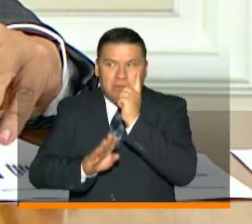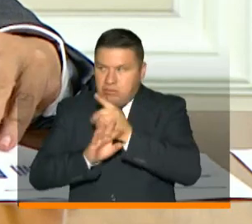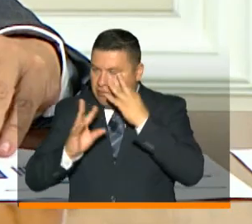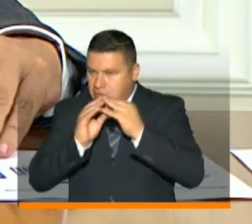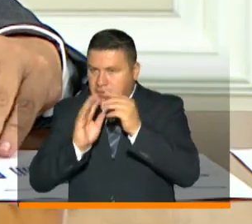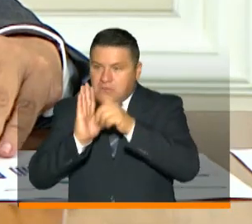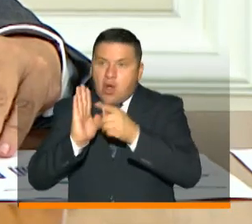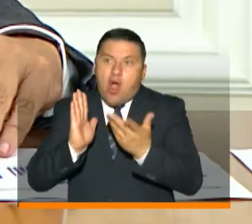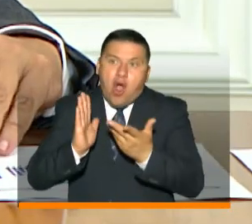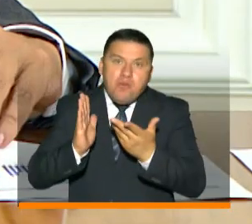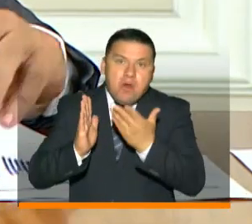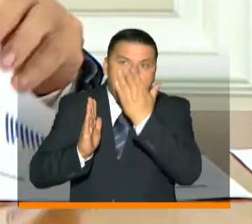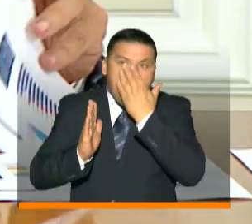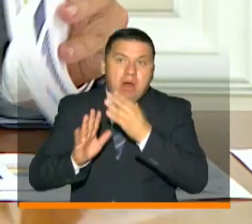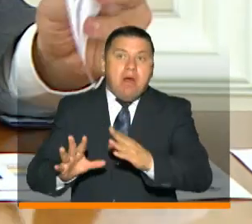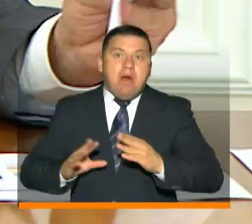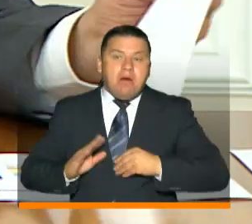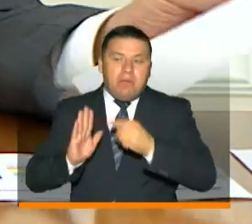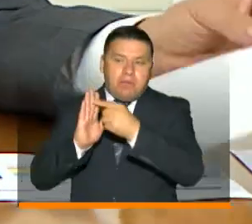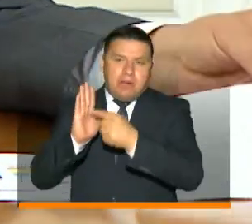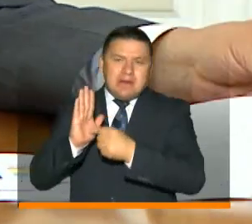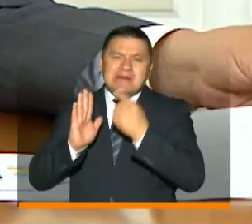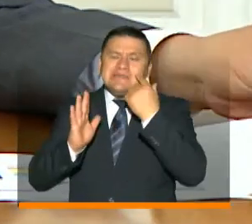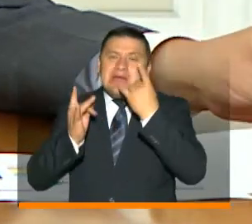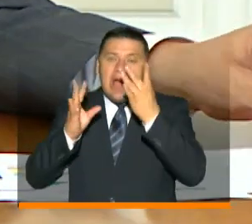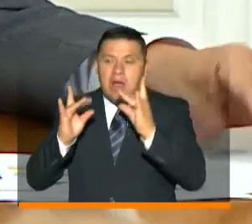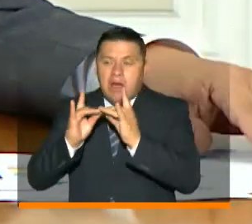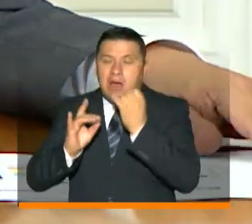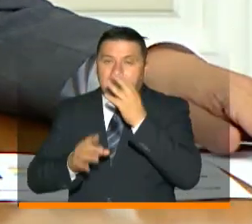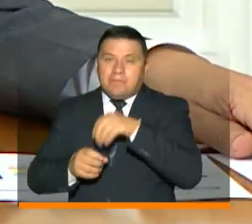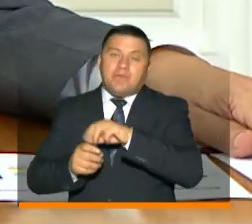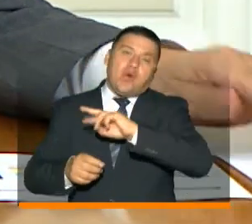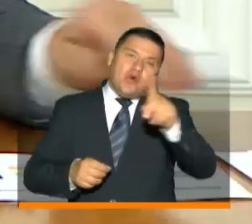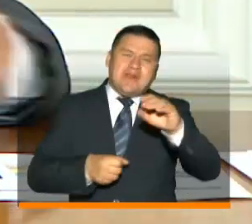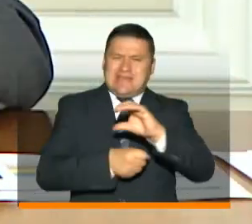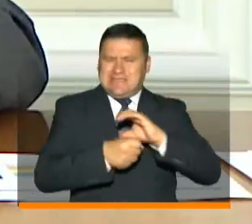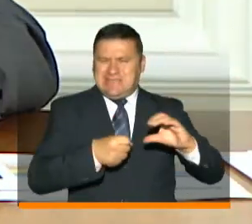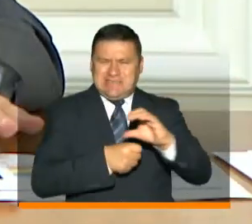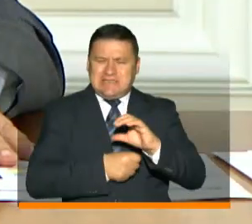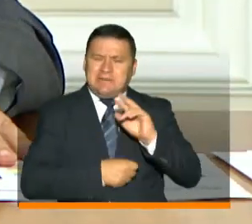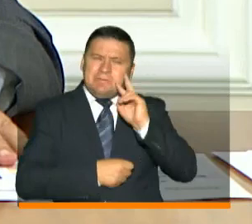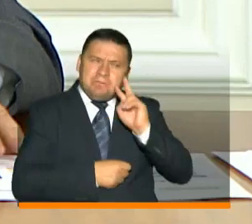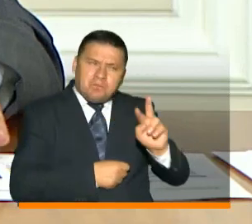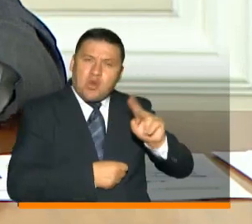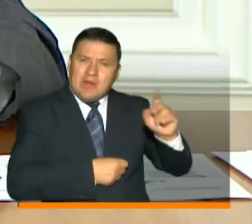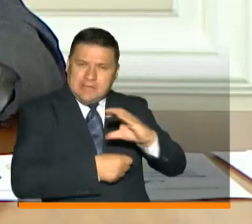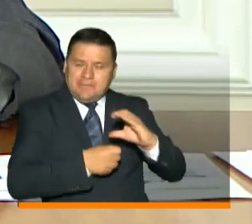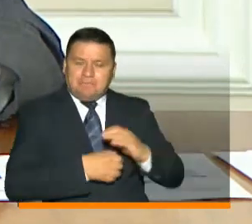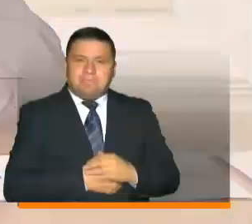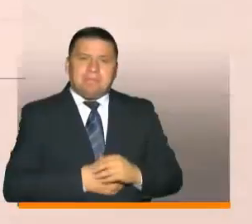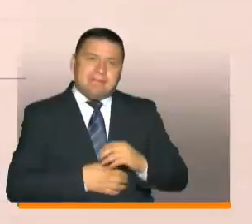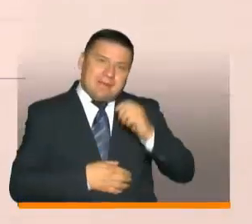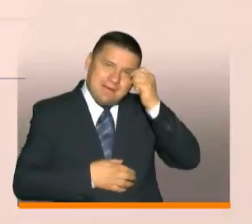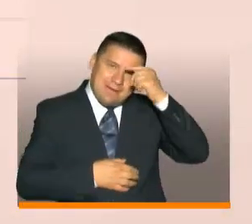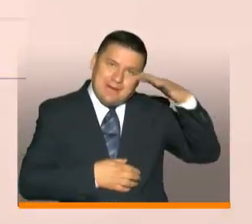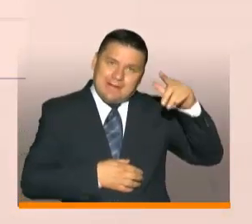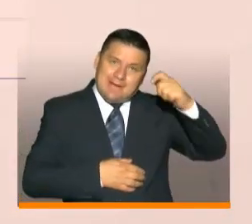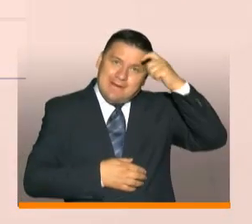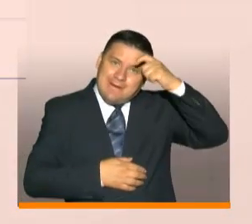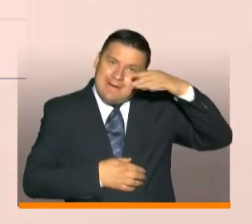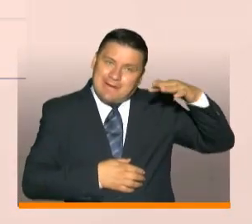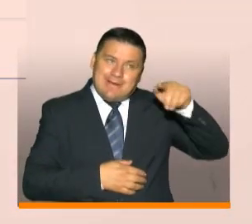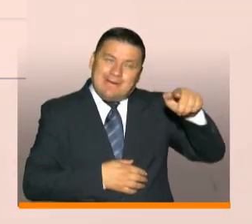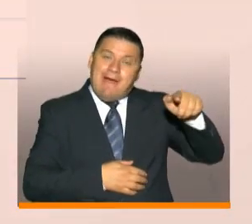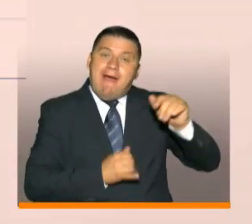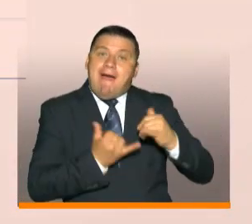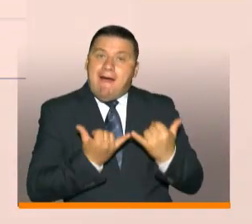sobre todo las de crecimiento en cuidado intensivo. Otra ciudad que estamos revisando es Cartagena. Cartagena en este